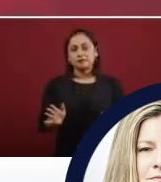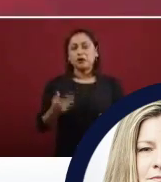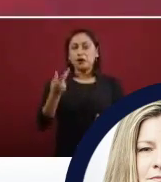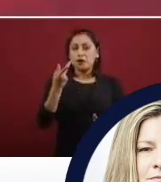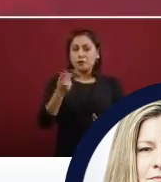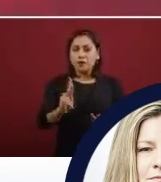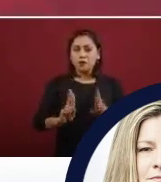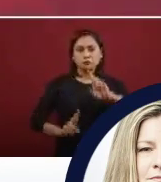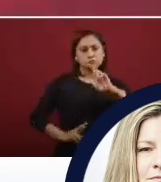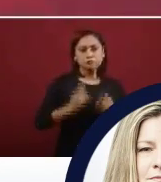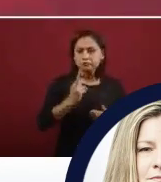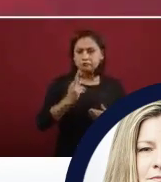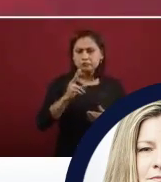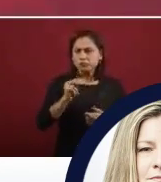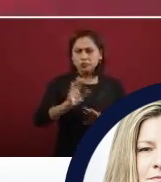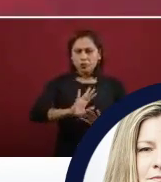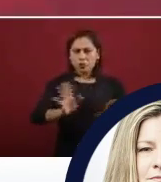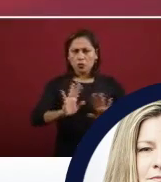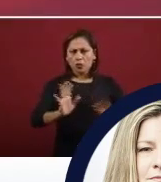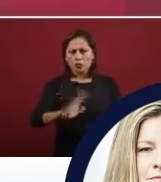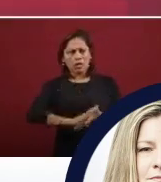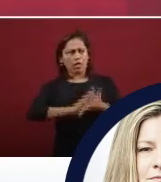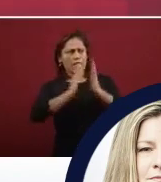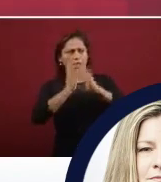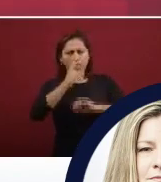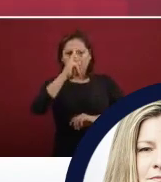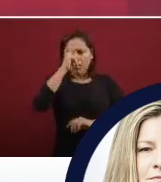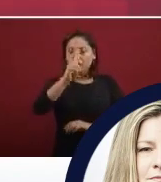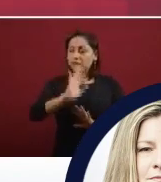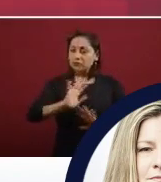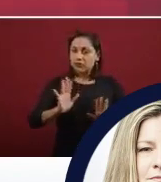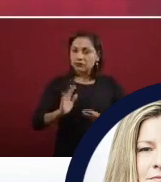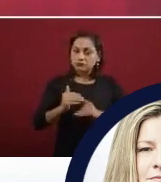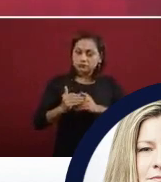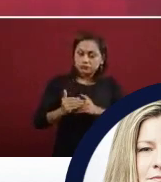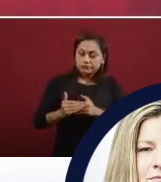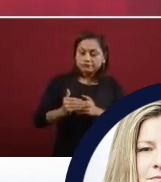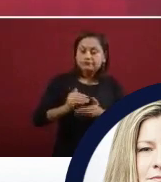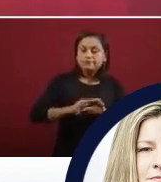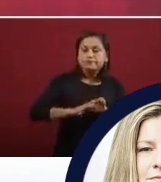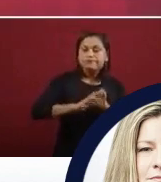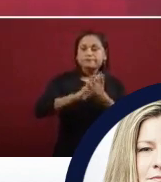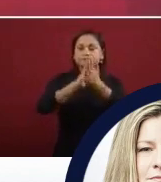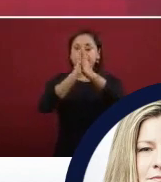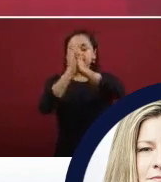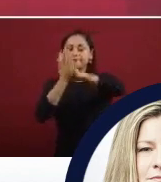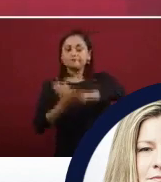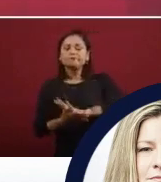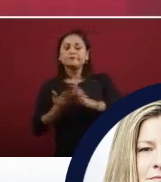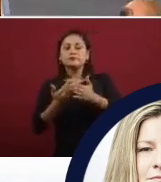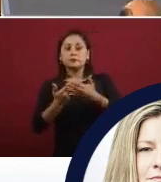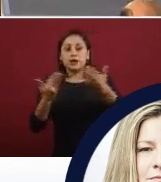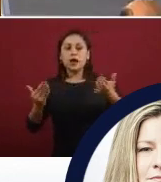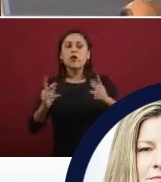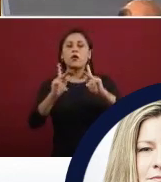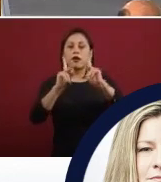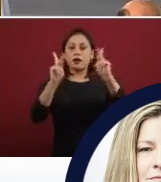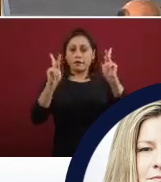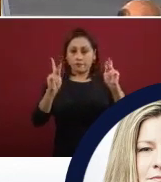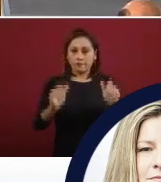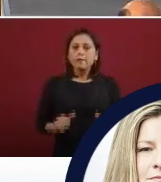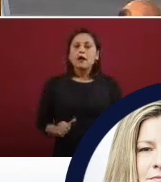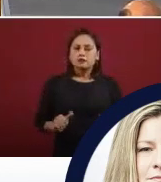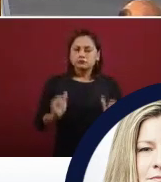que dijo. Qué bárbaro, Entonces, qué bárbaro. pues que le digan a las familias Tienes razón, qué va a qué bárbaro. pasar, a todas las